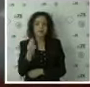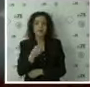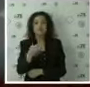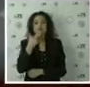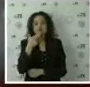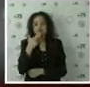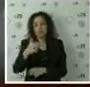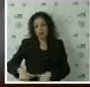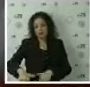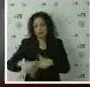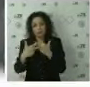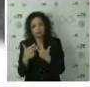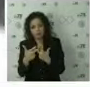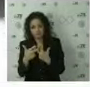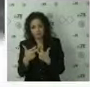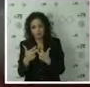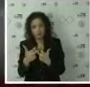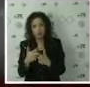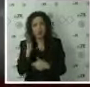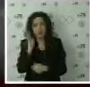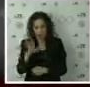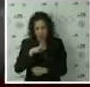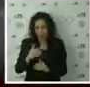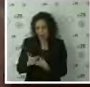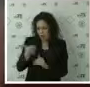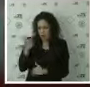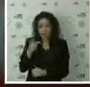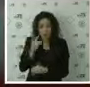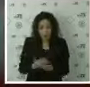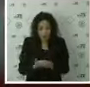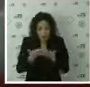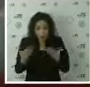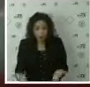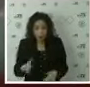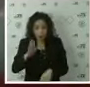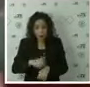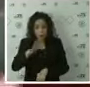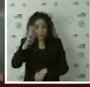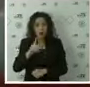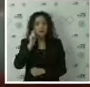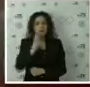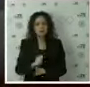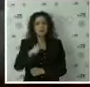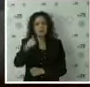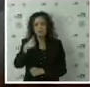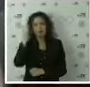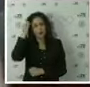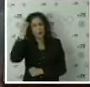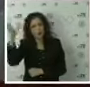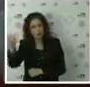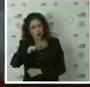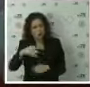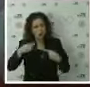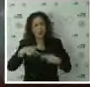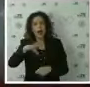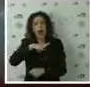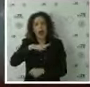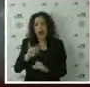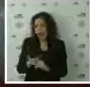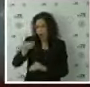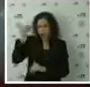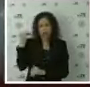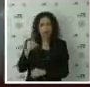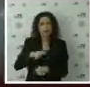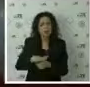A mucha gente, y yo creo que de su generación más, se le olvida que existe un programa que se llamaba la telesecundaria, que era cuando la gente joven que no